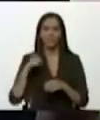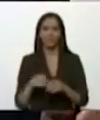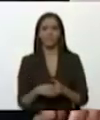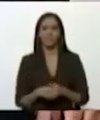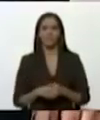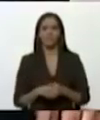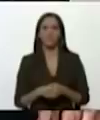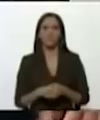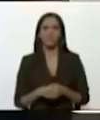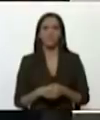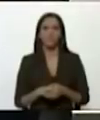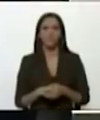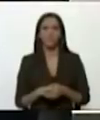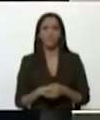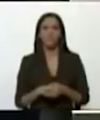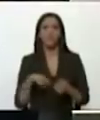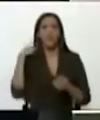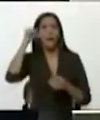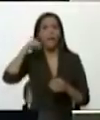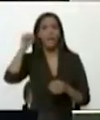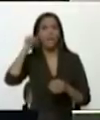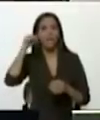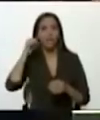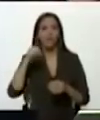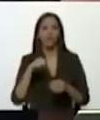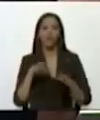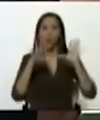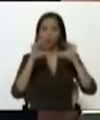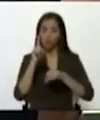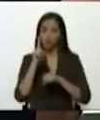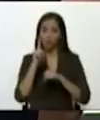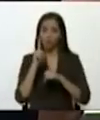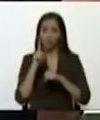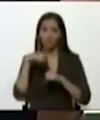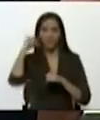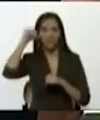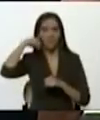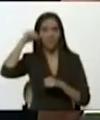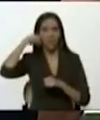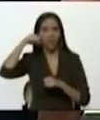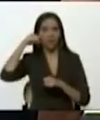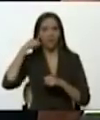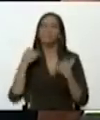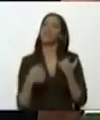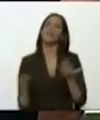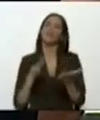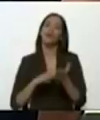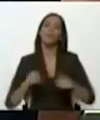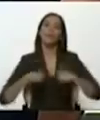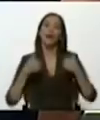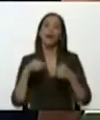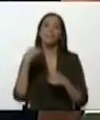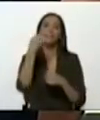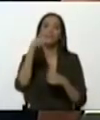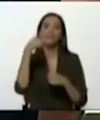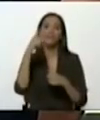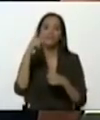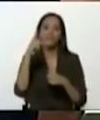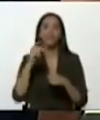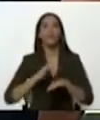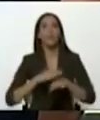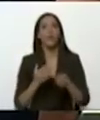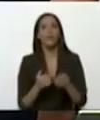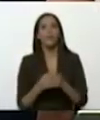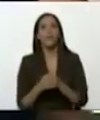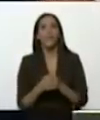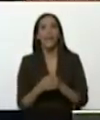habladores. Ajá. Al video, video número 11. Y ya venimos con más de Zurda Conducta porque agarramos